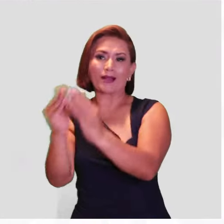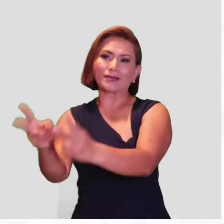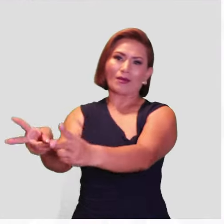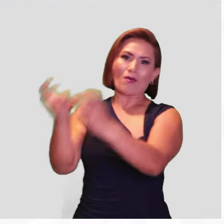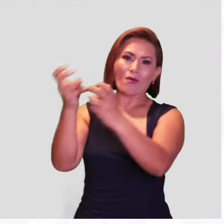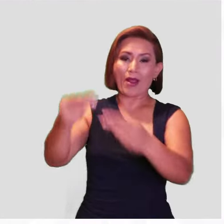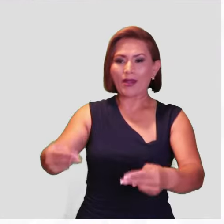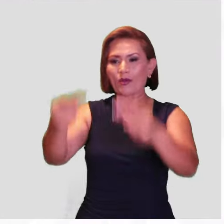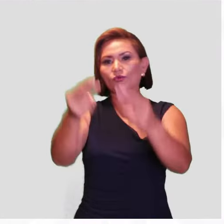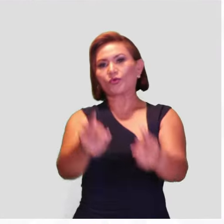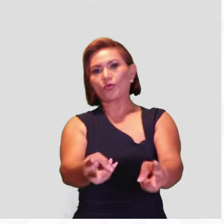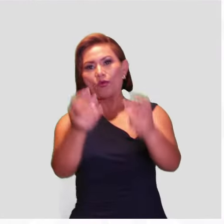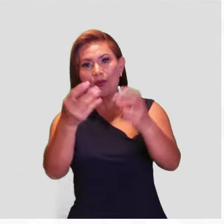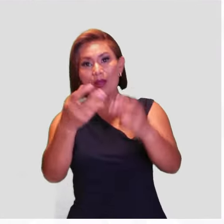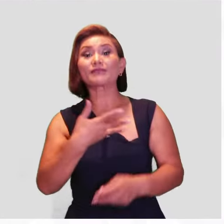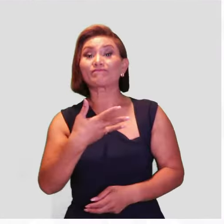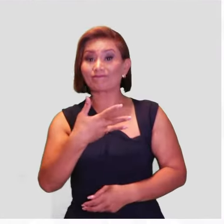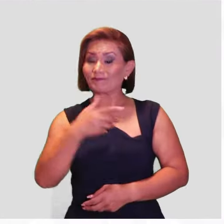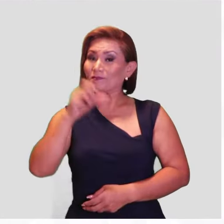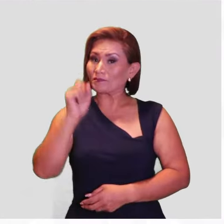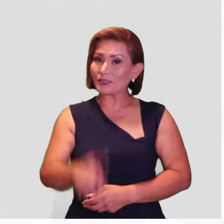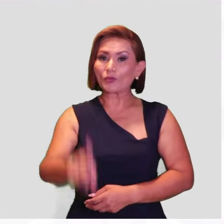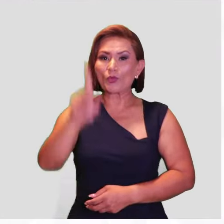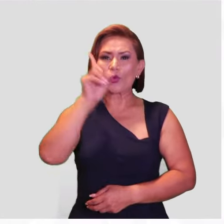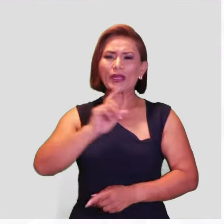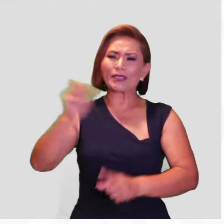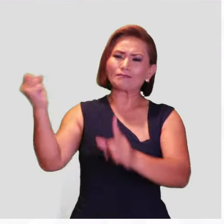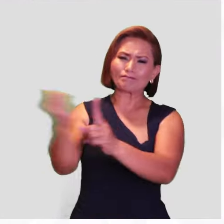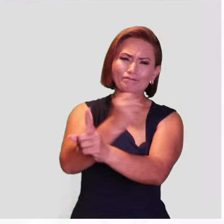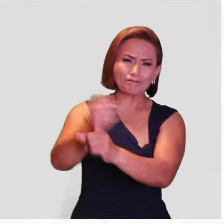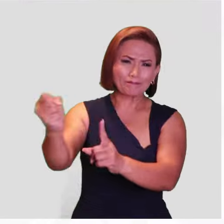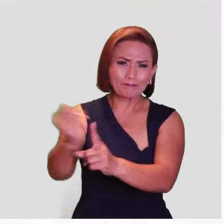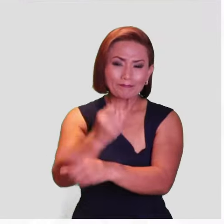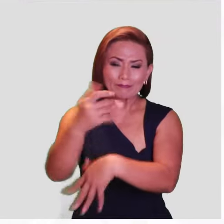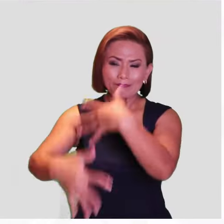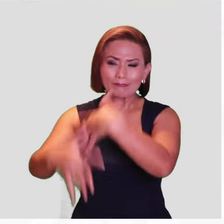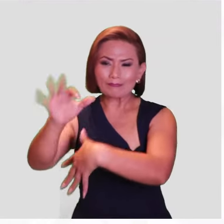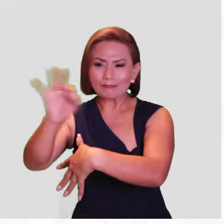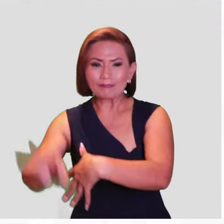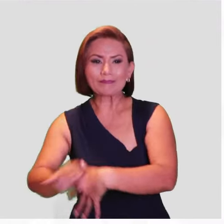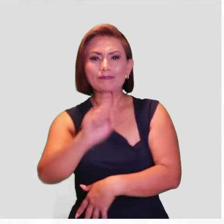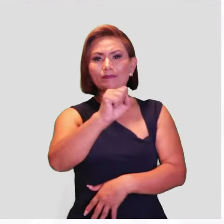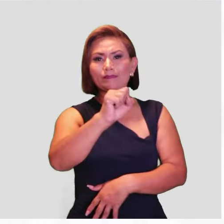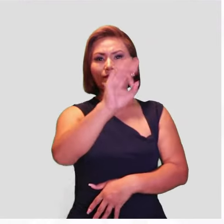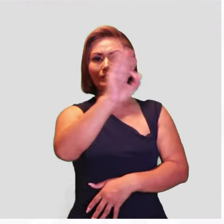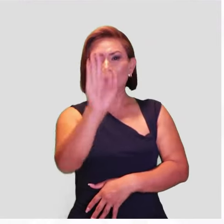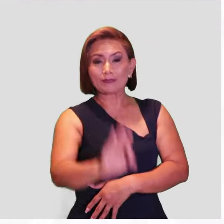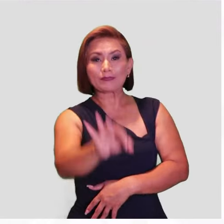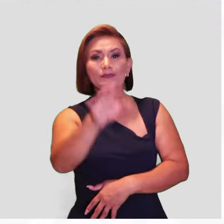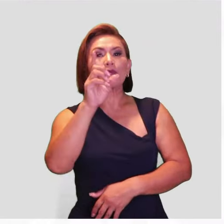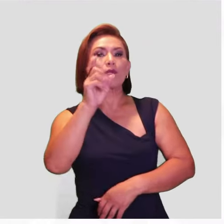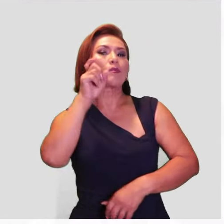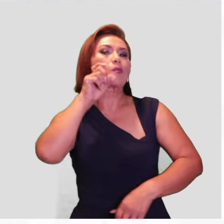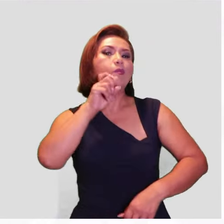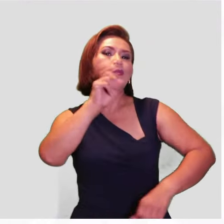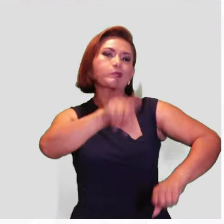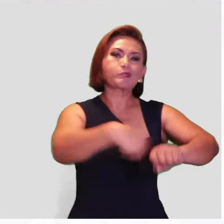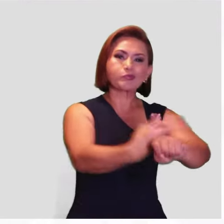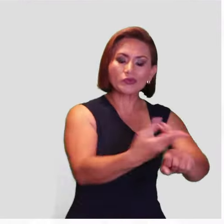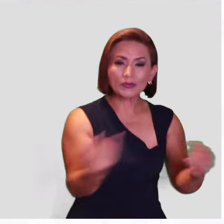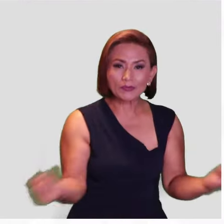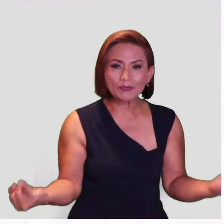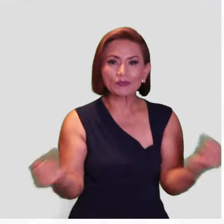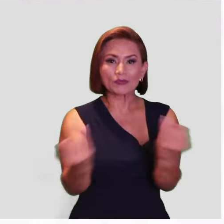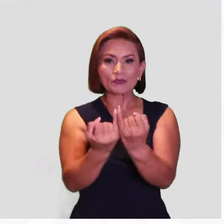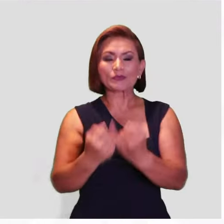las mujeres, tenemos mujeres violentadas con un 15%, el 60% con violencia sexual, el 30% con